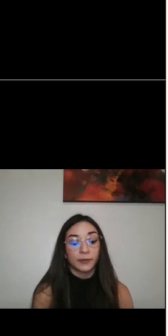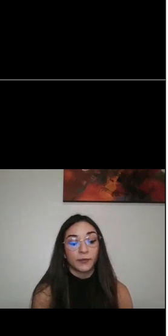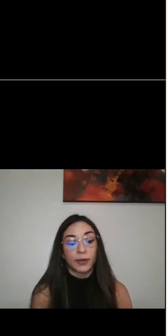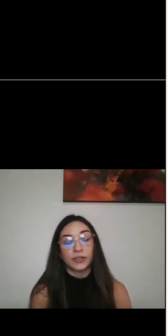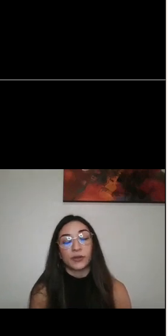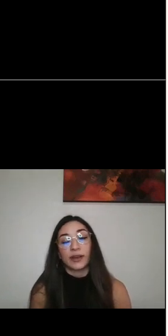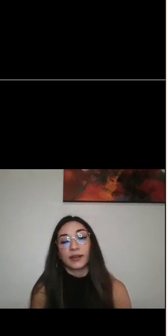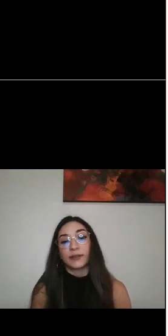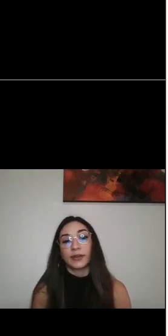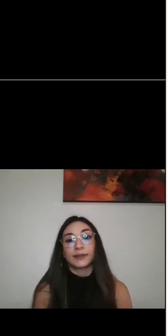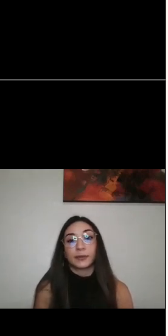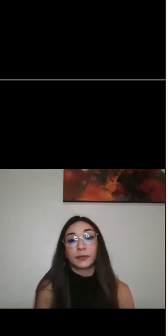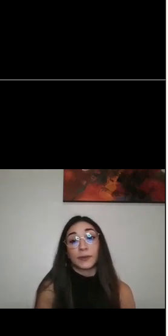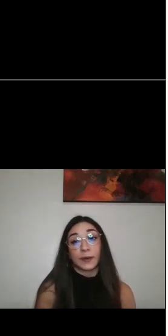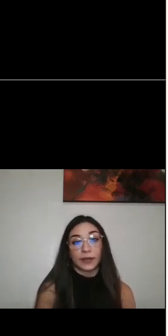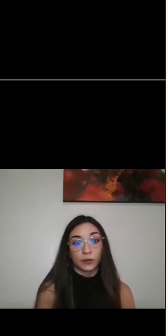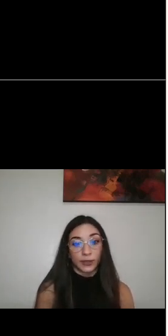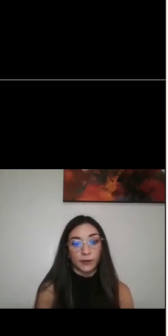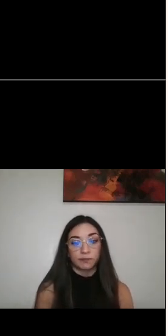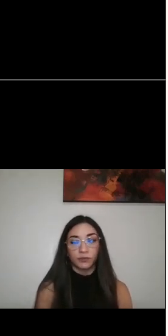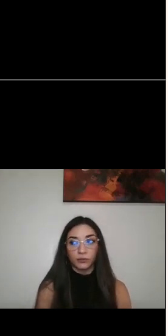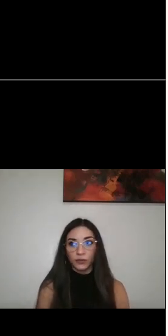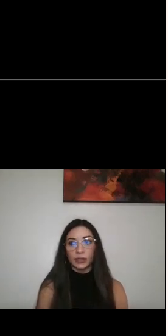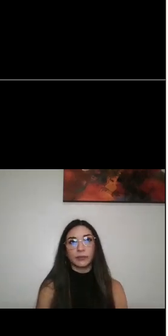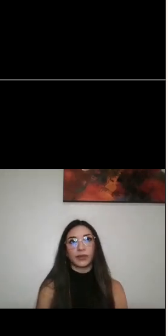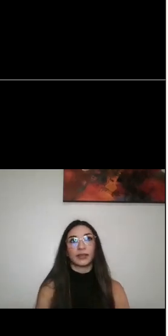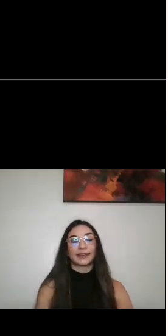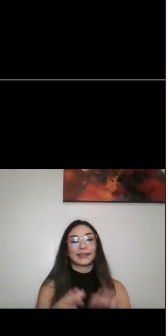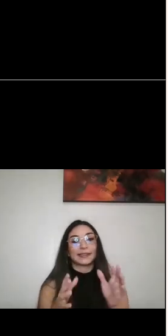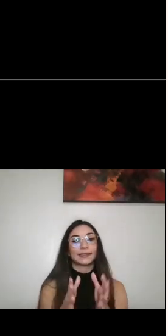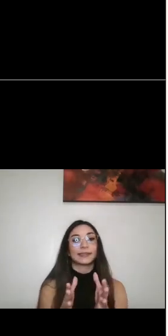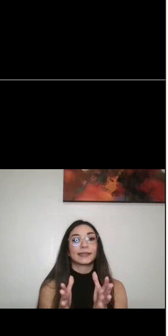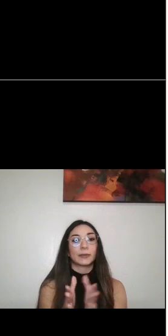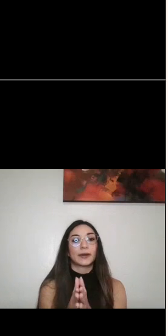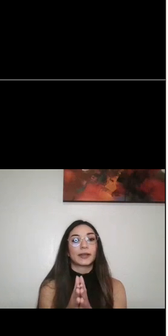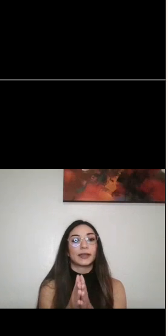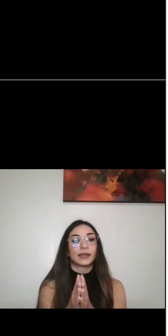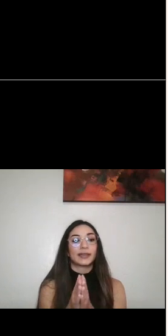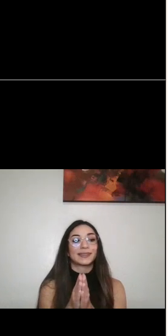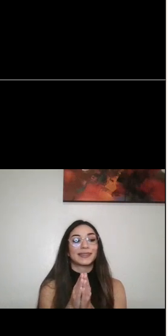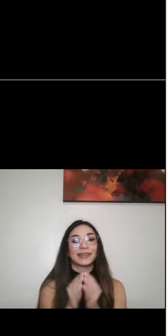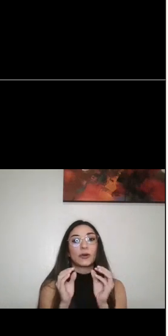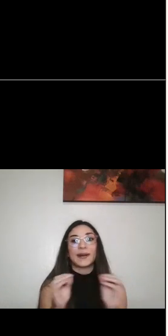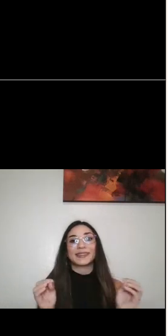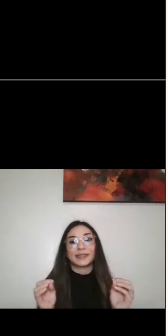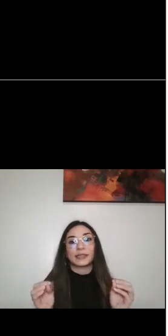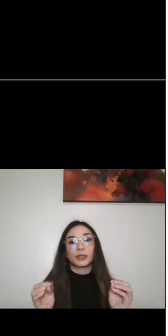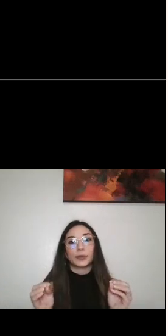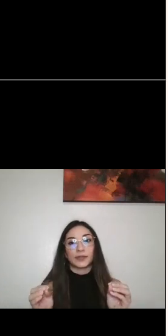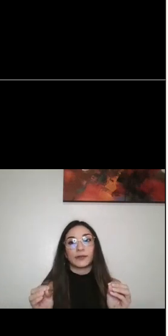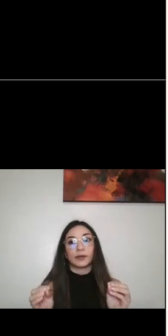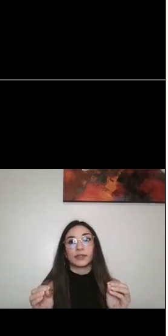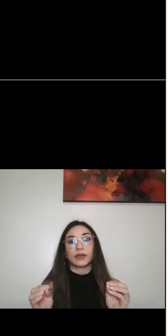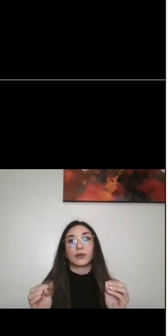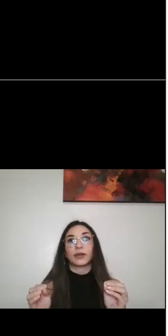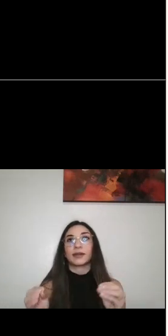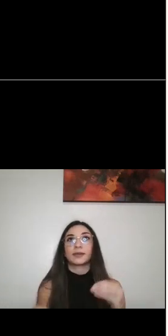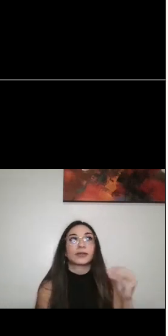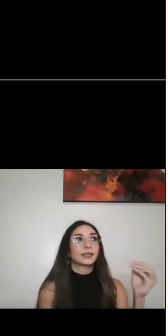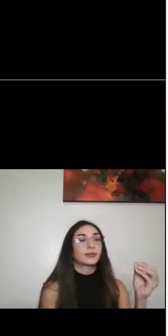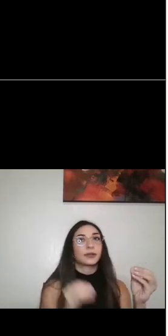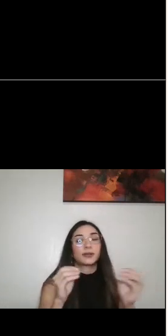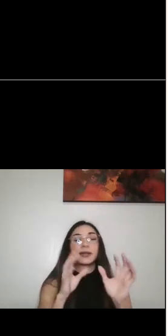También, como les mencionaba, hay diferentes tipos de pérdida auditiva. Y mi interés en esta parte es que sea lo más sencillo posible, o sea, no